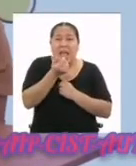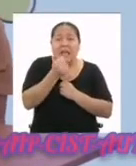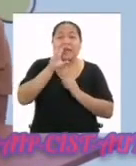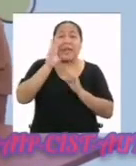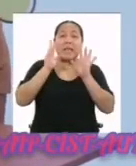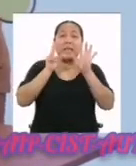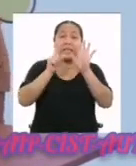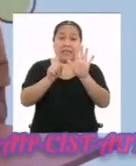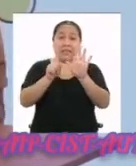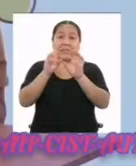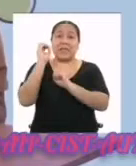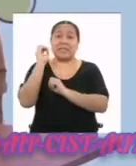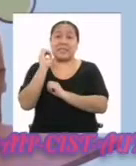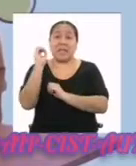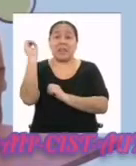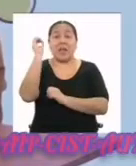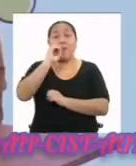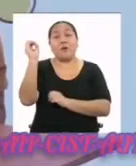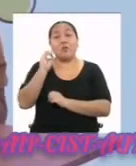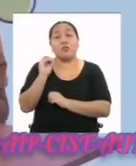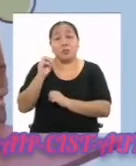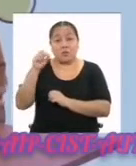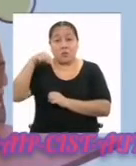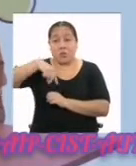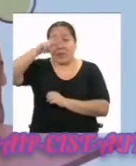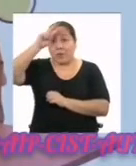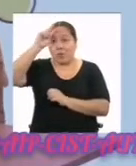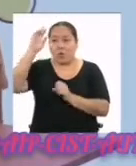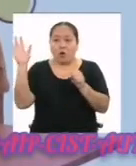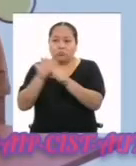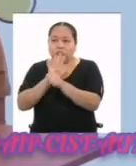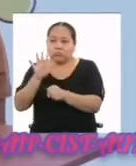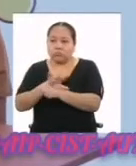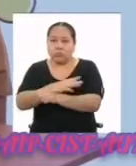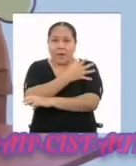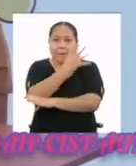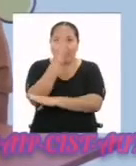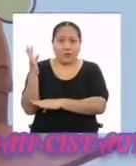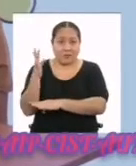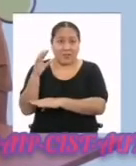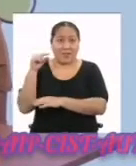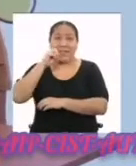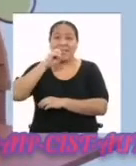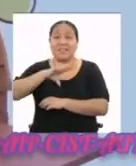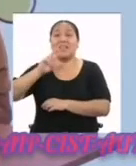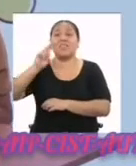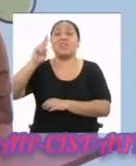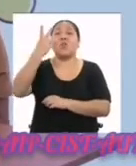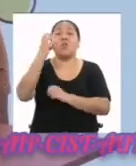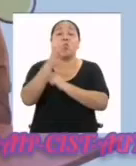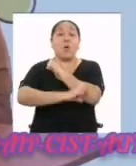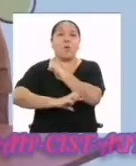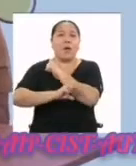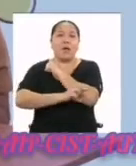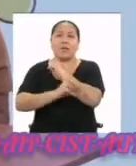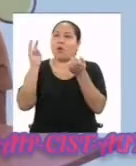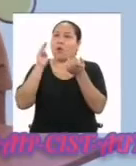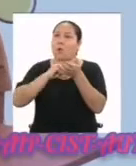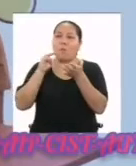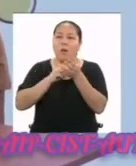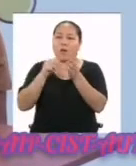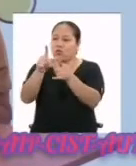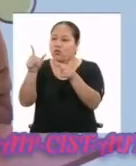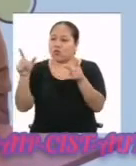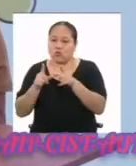del territorio del Perú está cubierto de bosques. Y no solo eso, también decía que somos el segundo país con más áreas de